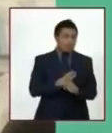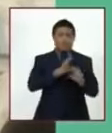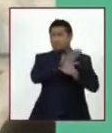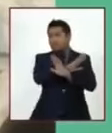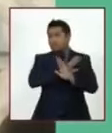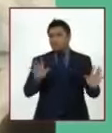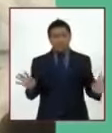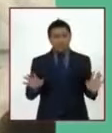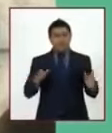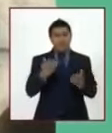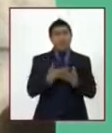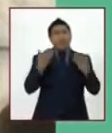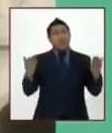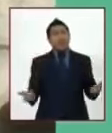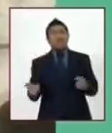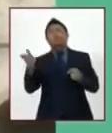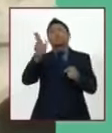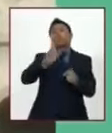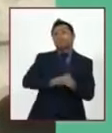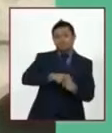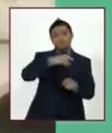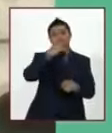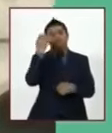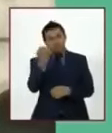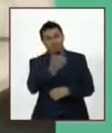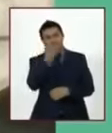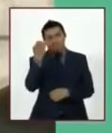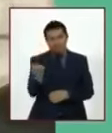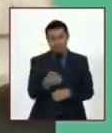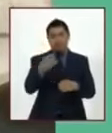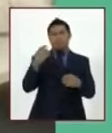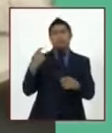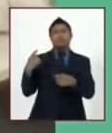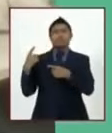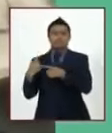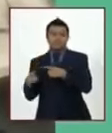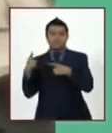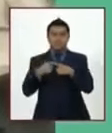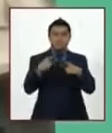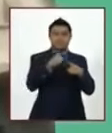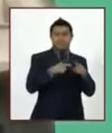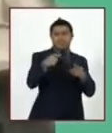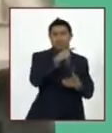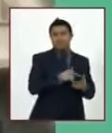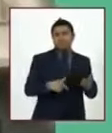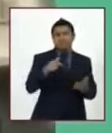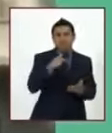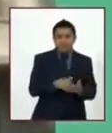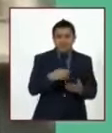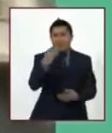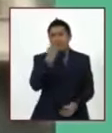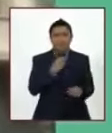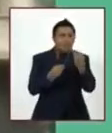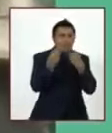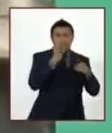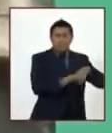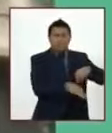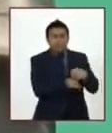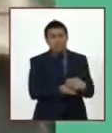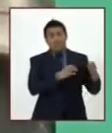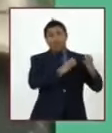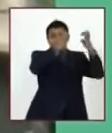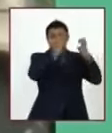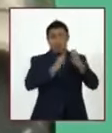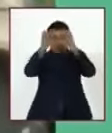Ahora van a ser los hospitales, las escuelas, los grandes depósitos de alimentos, los edificios